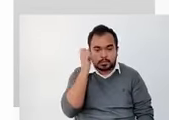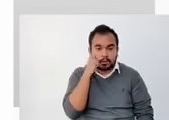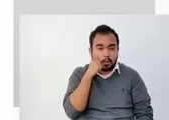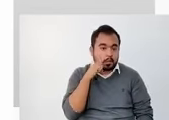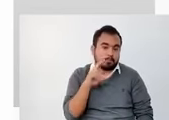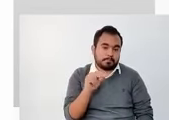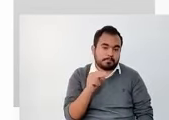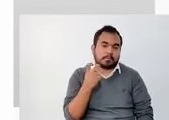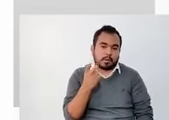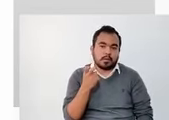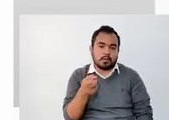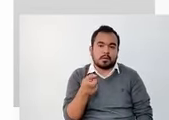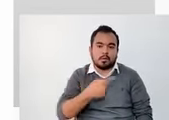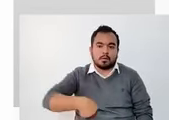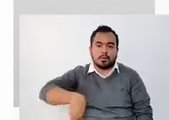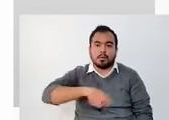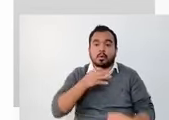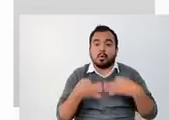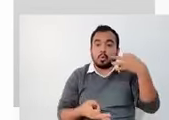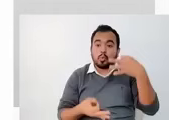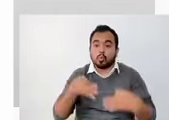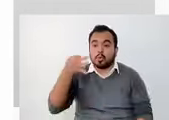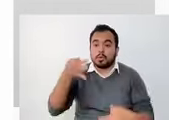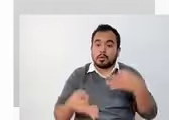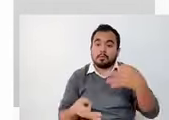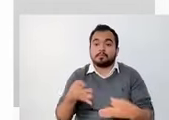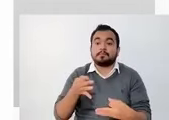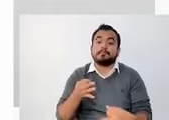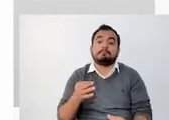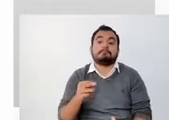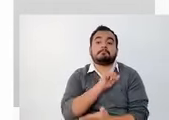realistas jurídicos dejaron fuera el derecho penal. Casi no